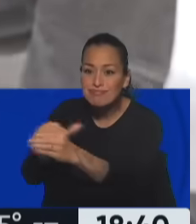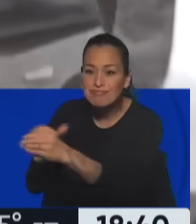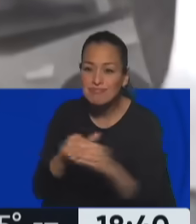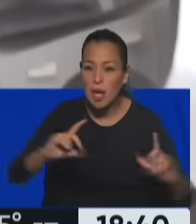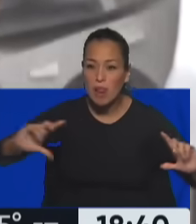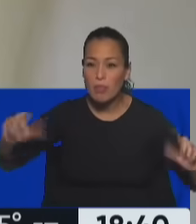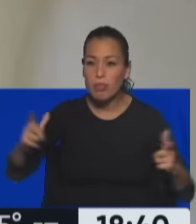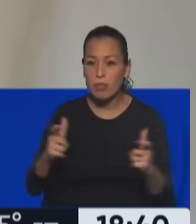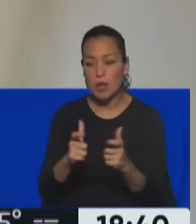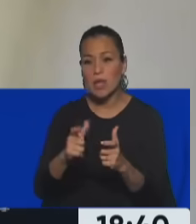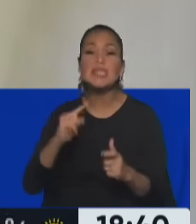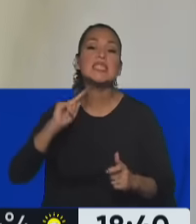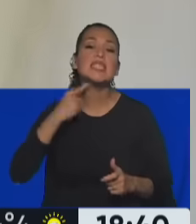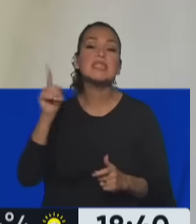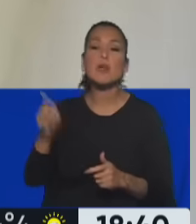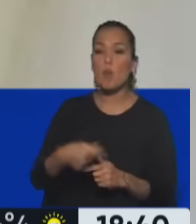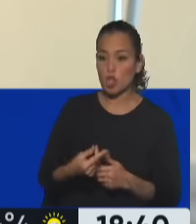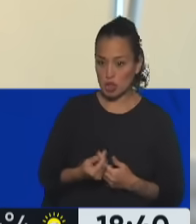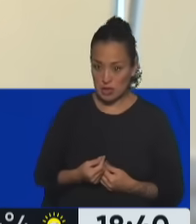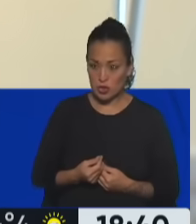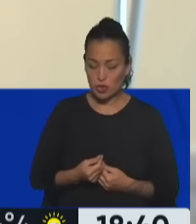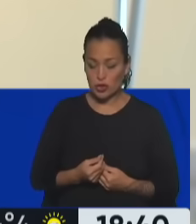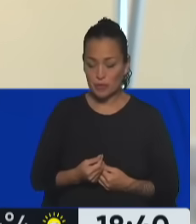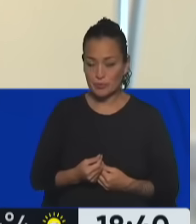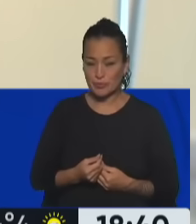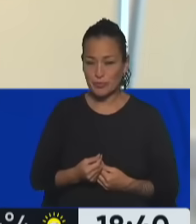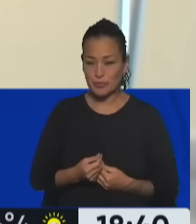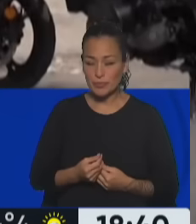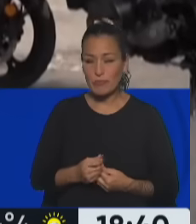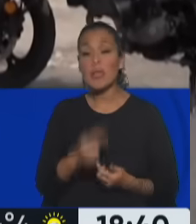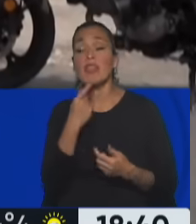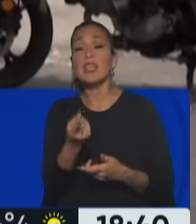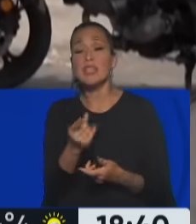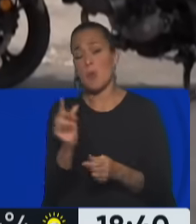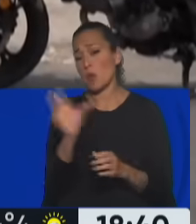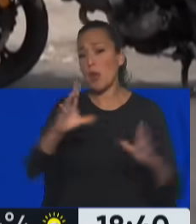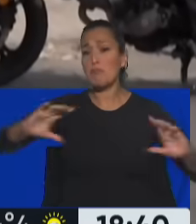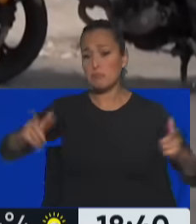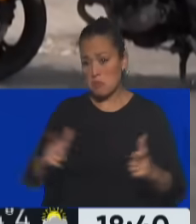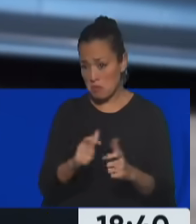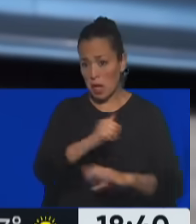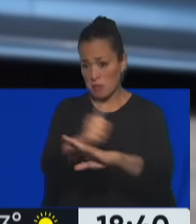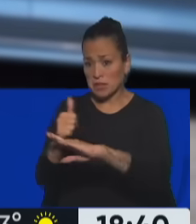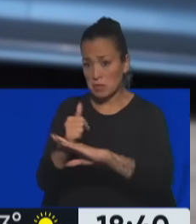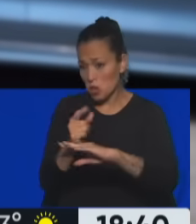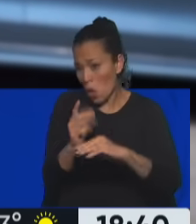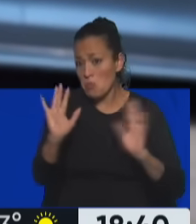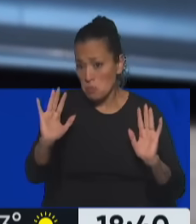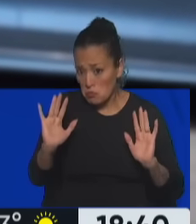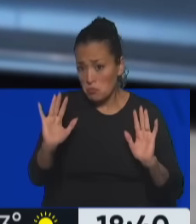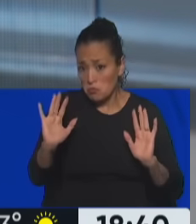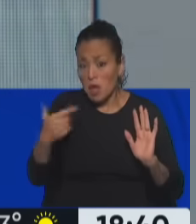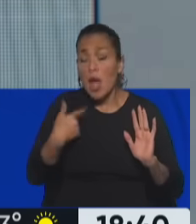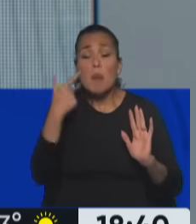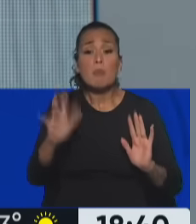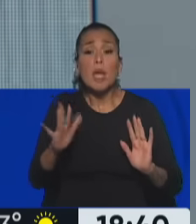al 13%, entre 13 y 15%. Exacto. Decíamos, a ver, por un lado, bueno, baja participación, aunque la escuchábamos incluso ahí en el informe